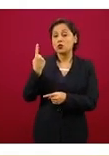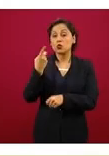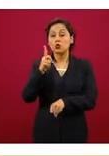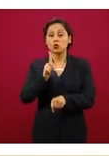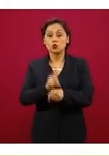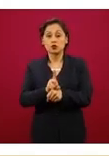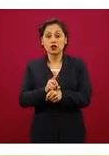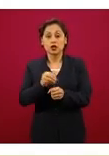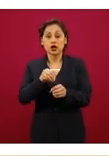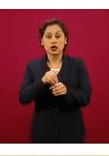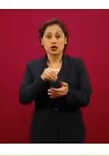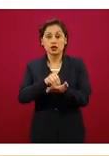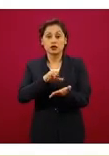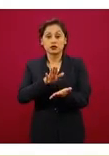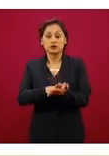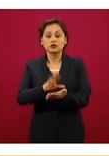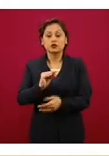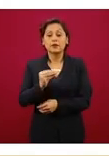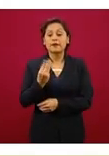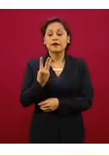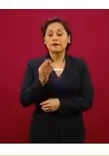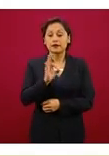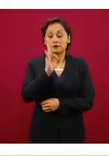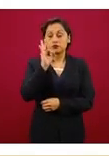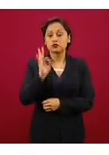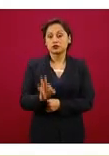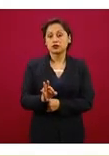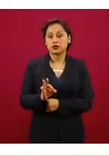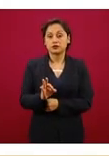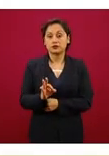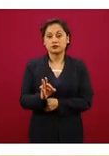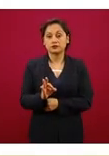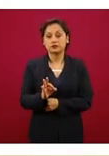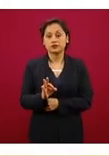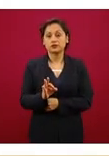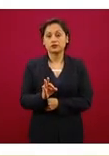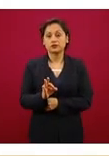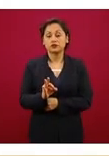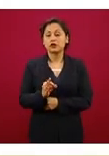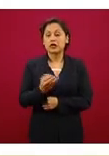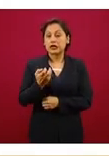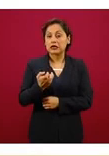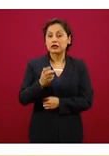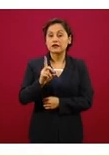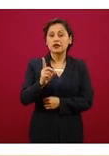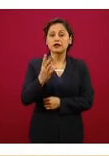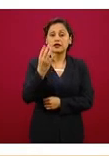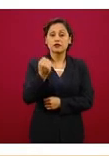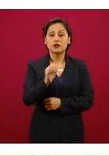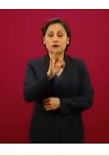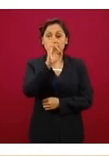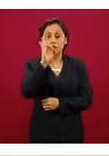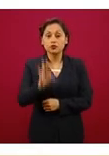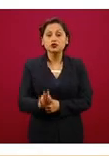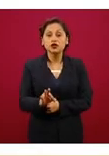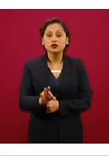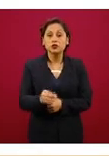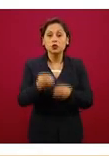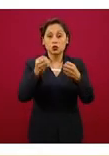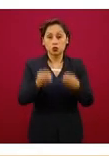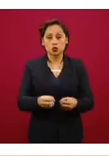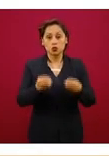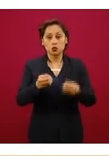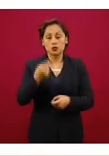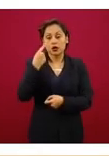reportó 93%, y de ellos está ocupado el 39%, que lo podemos ver en las siguientes